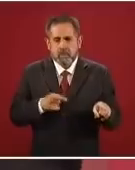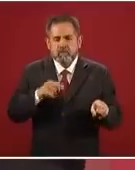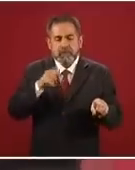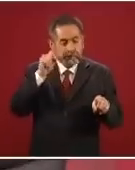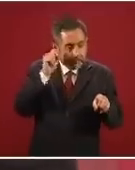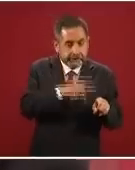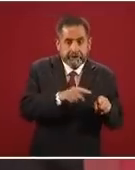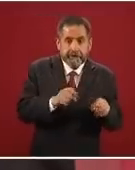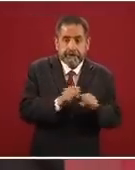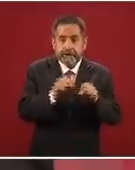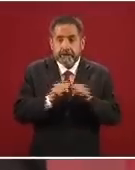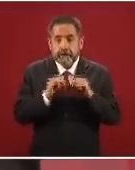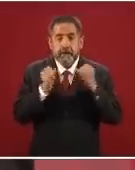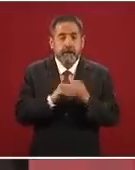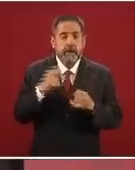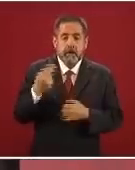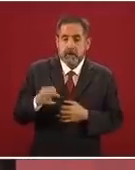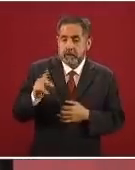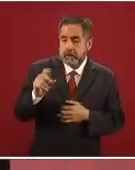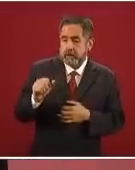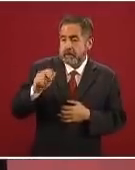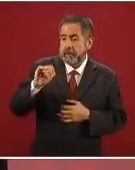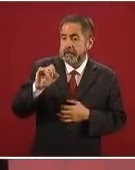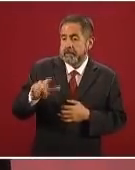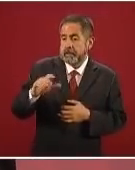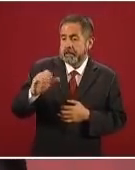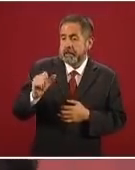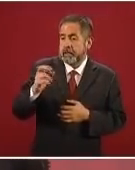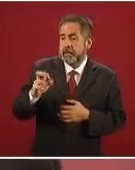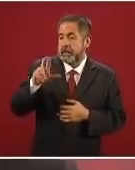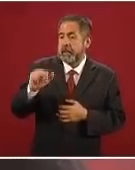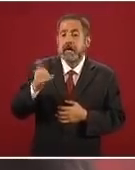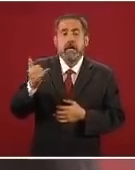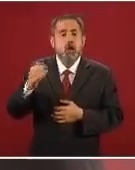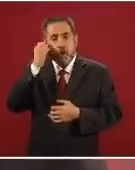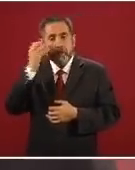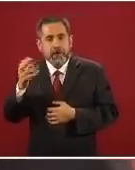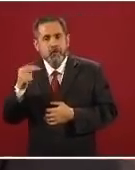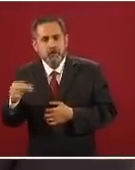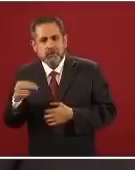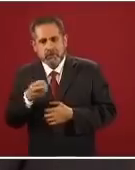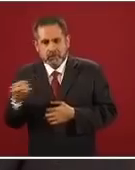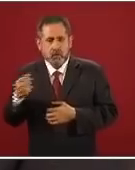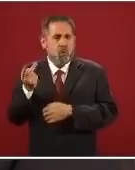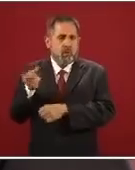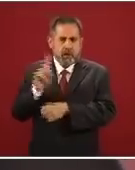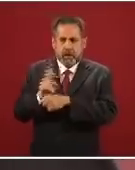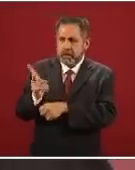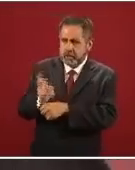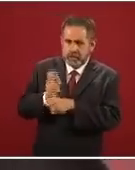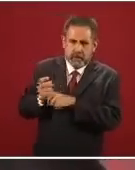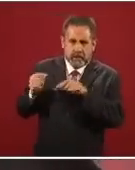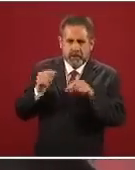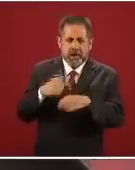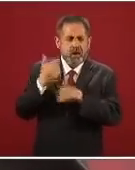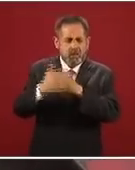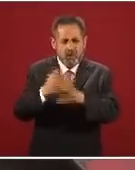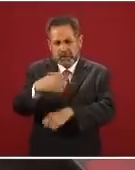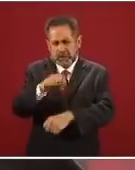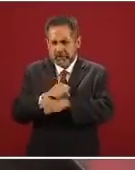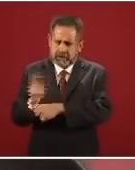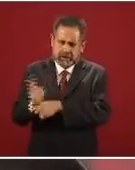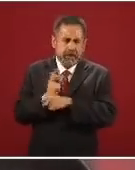sala de junta que se llama Daniel Cabrera y los olvidados, que un día les voy a invitar ya la semana